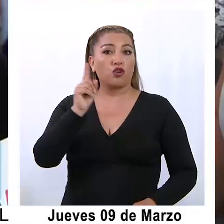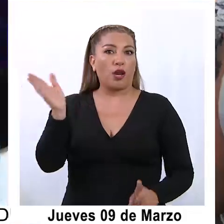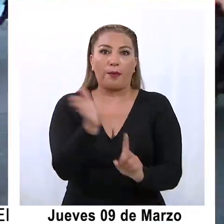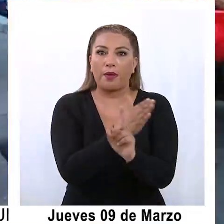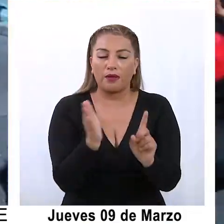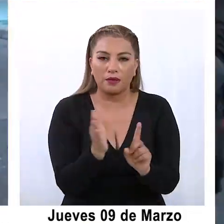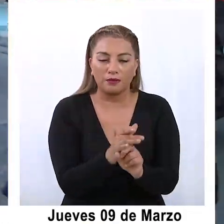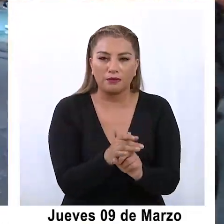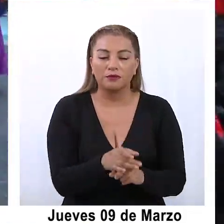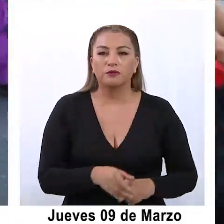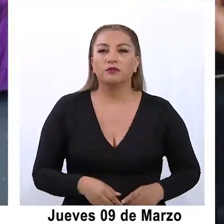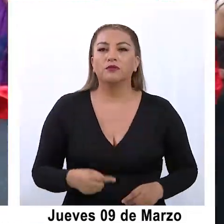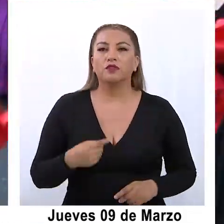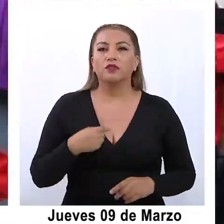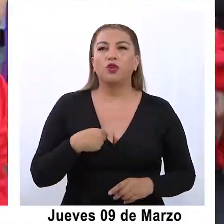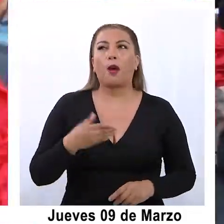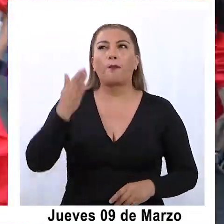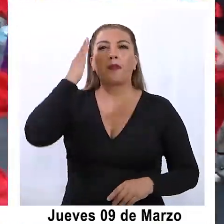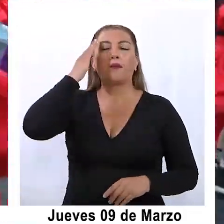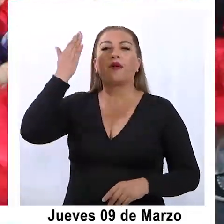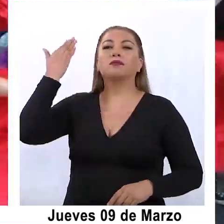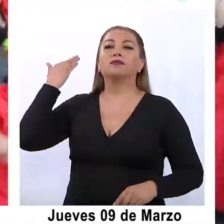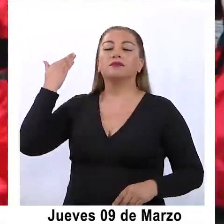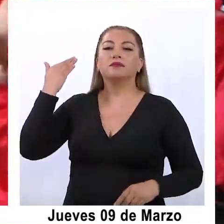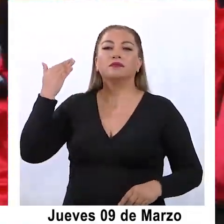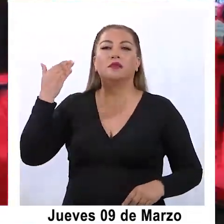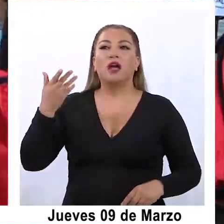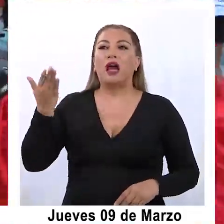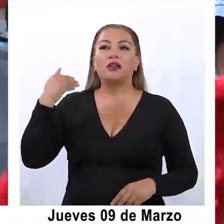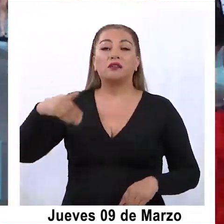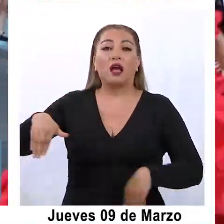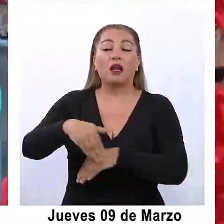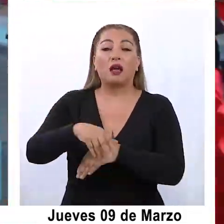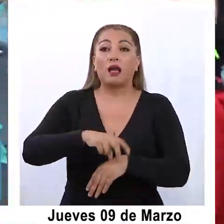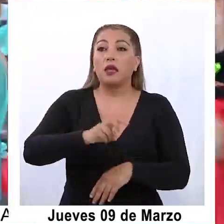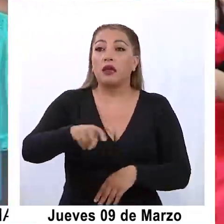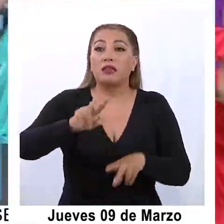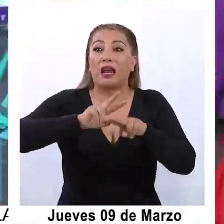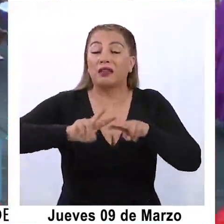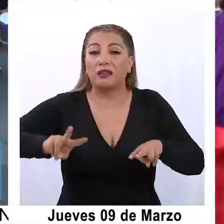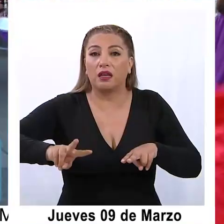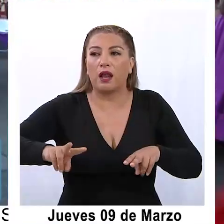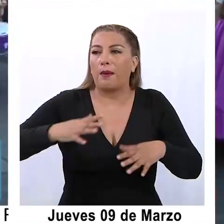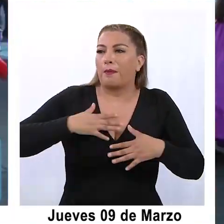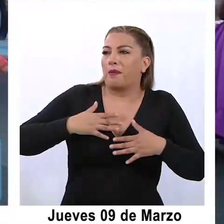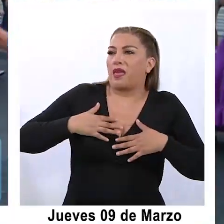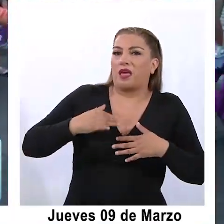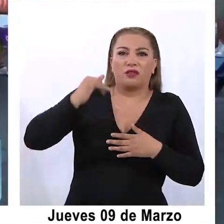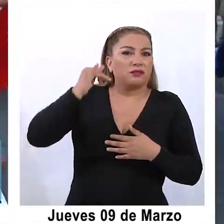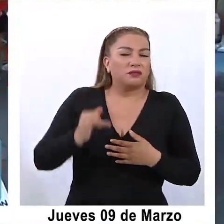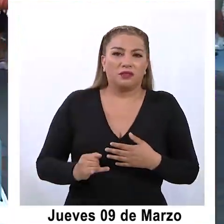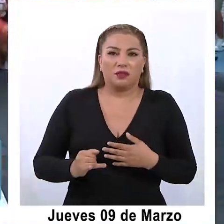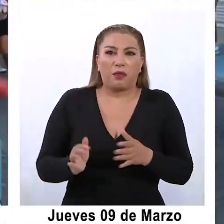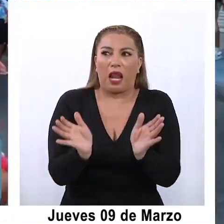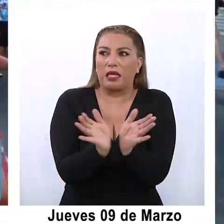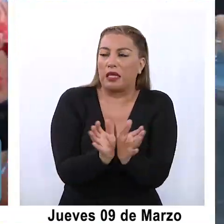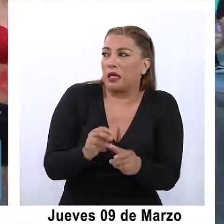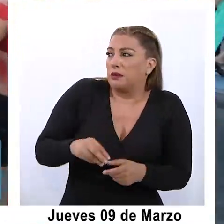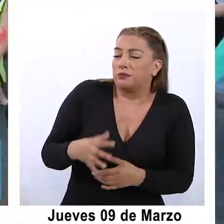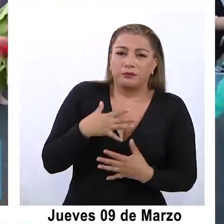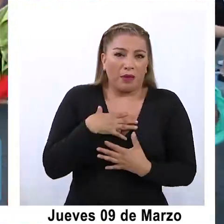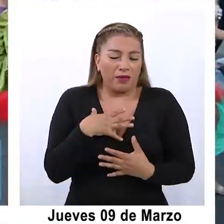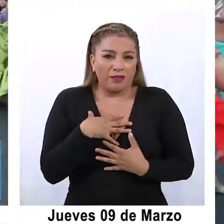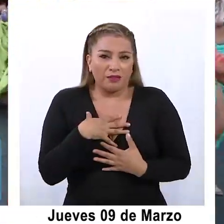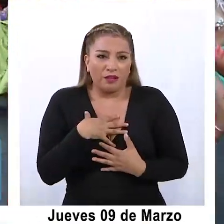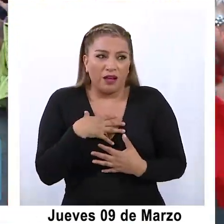peguen. Bueno, al menos yo de que tengo memorias no podemos salir tranquilas a la calle. El miedo siempre nos paraliza en cada esquina.